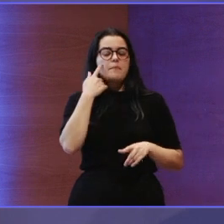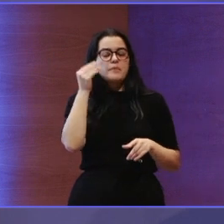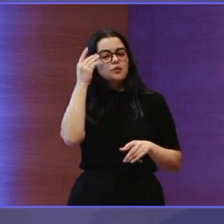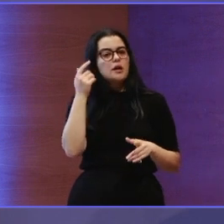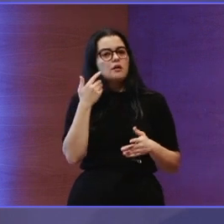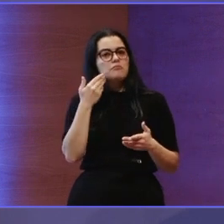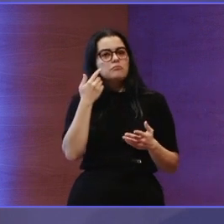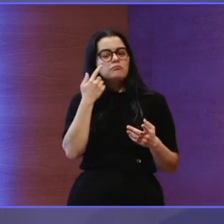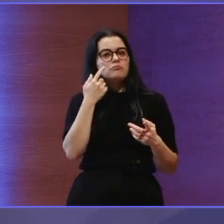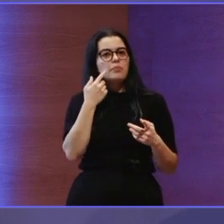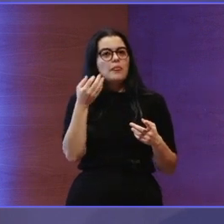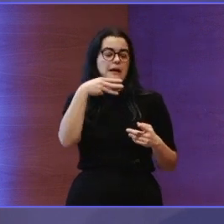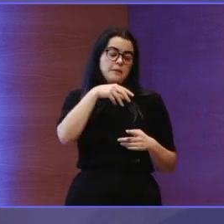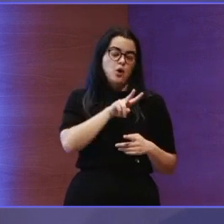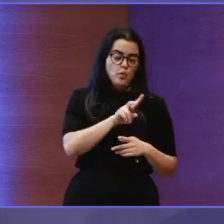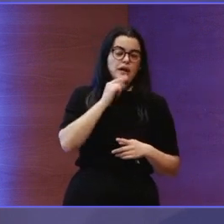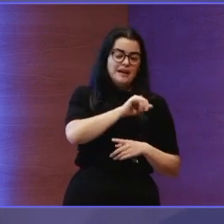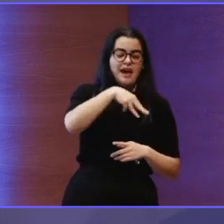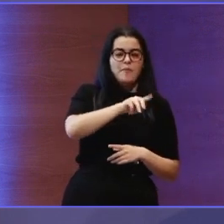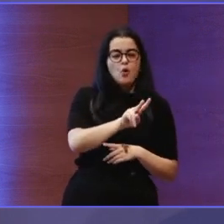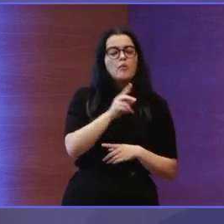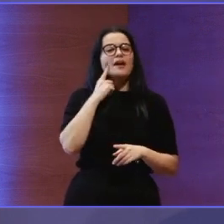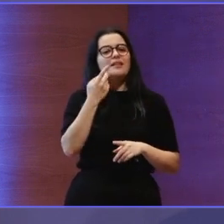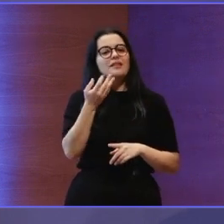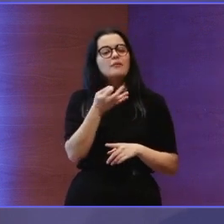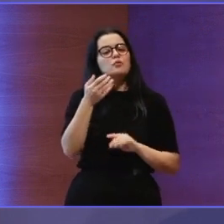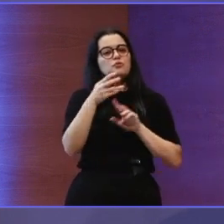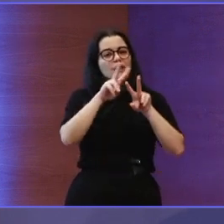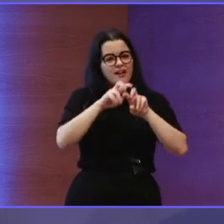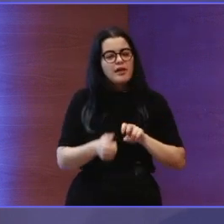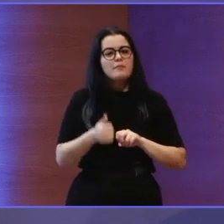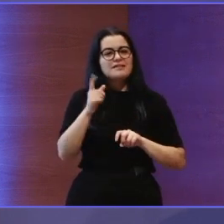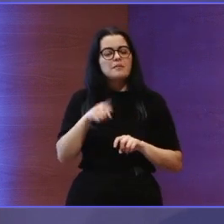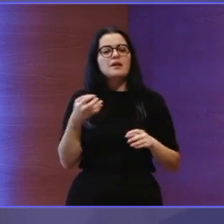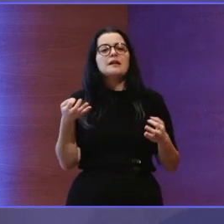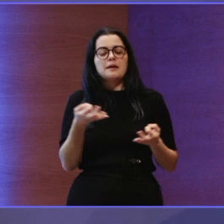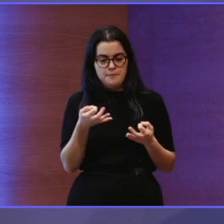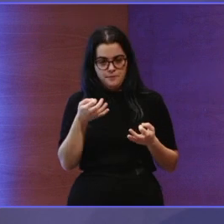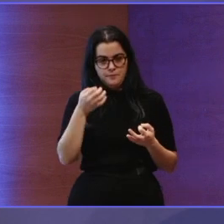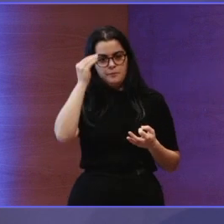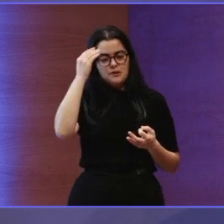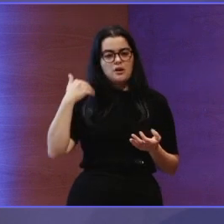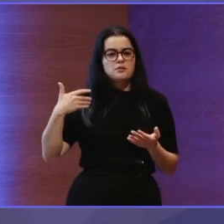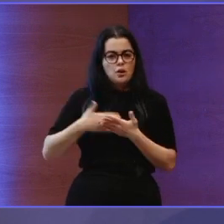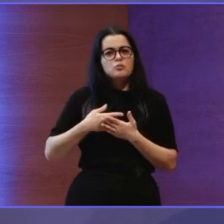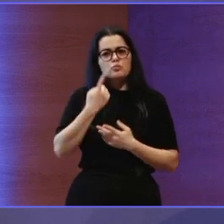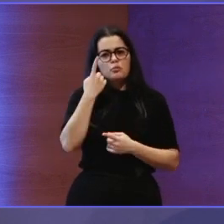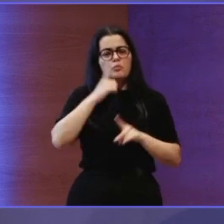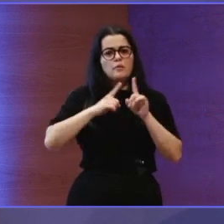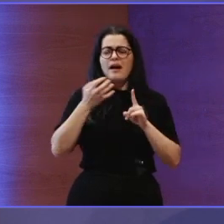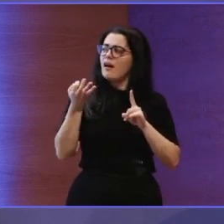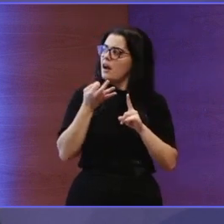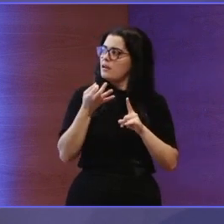eh investigar y evaluar más es el Non takeup Yo creo que el imu ha tenido un problema yo creo bastante evidente el nonte